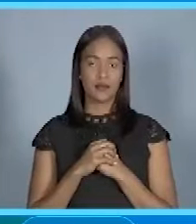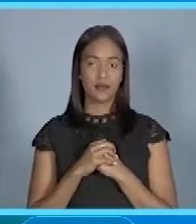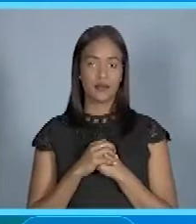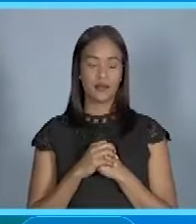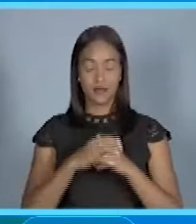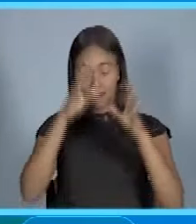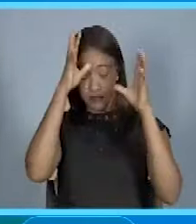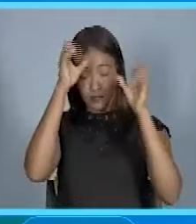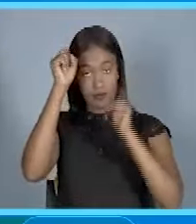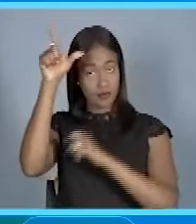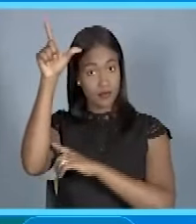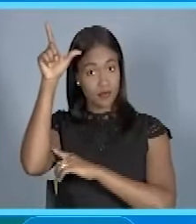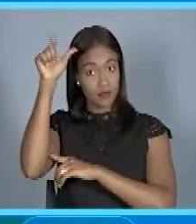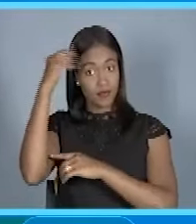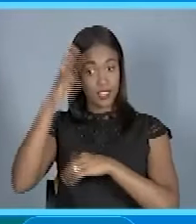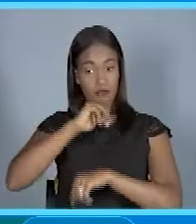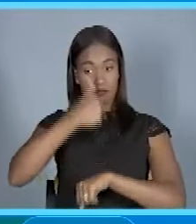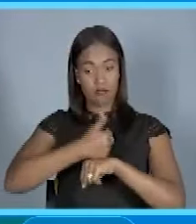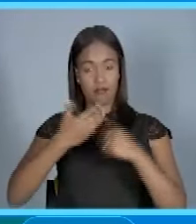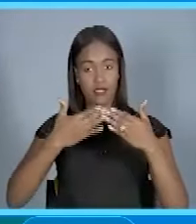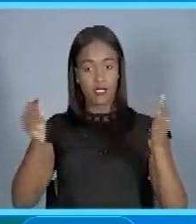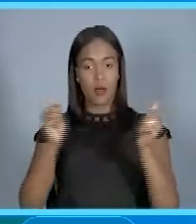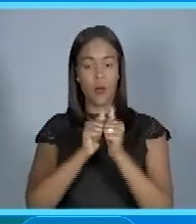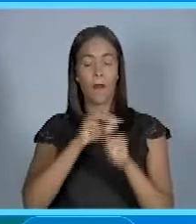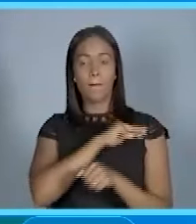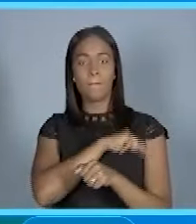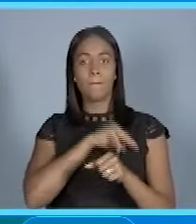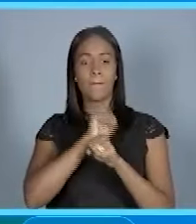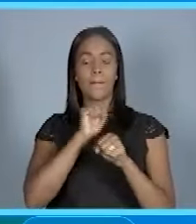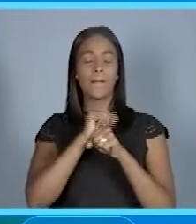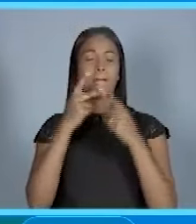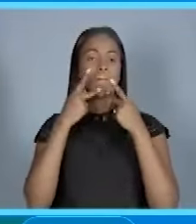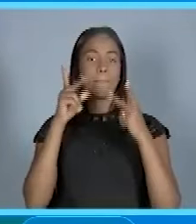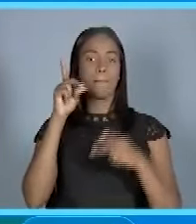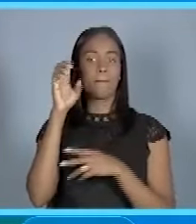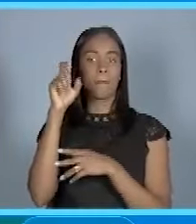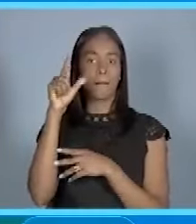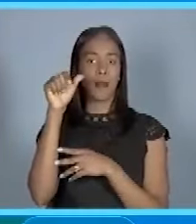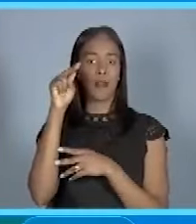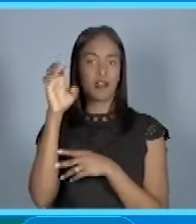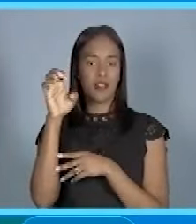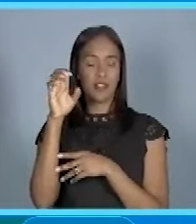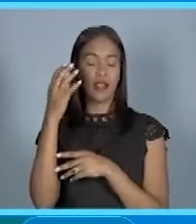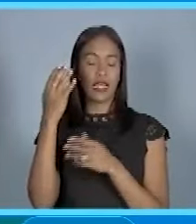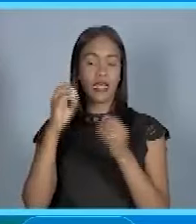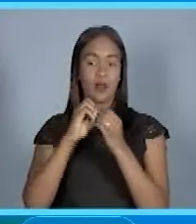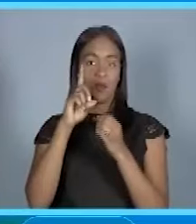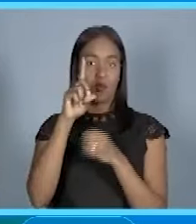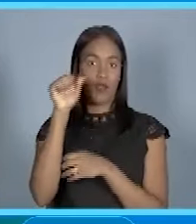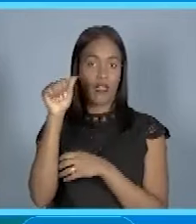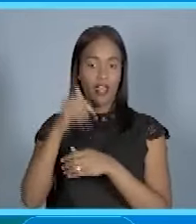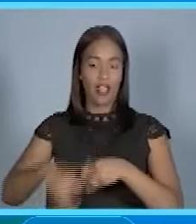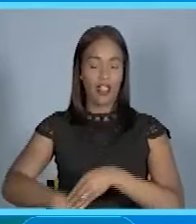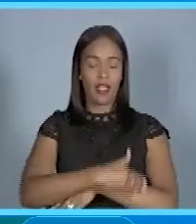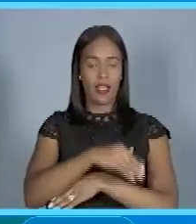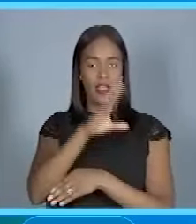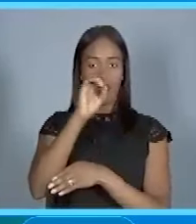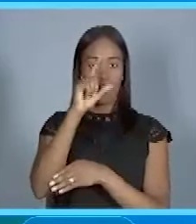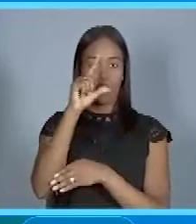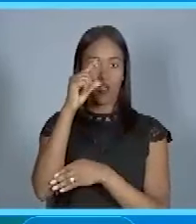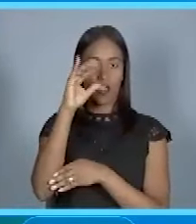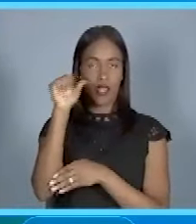El presidente Luis Abinader dejó inaugurado junto al ministro de Obras Públicas, Eligna Ascensión, el tramo 1A de la avenida